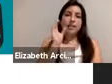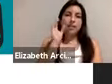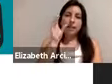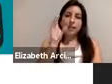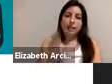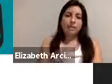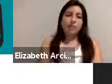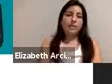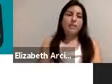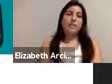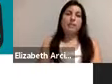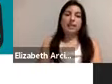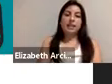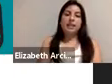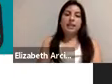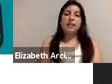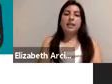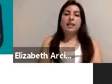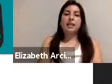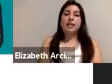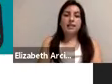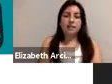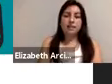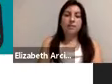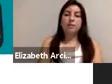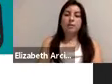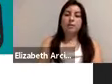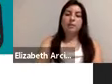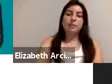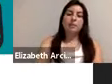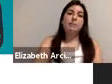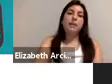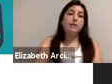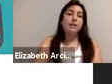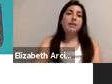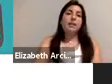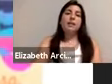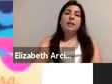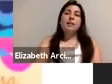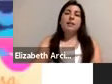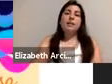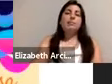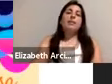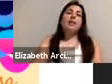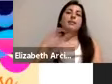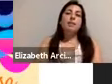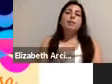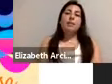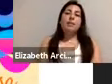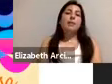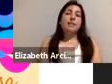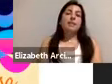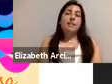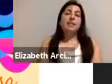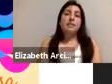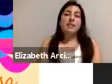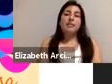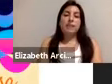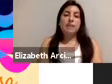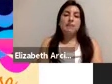creas adecuada, la puedes aplicar sin ningún problema, pero les pido que hagan una prueba subjetiva